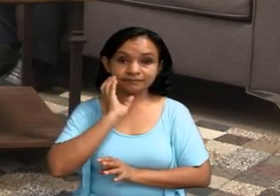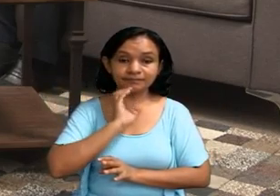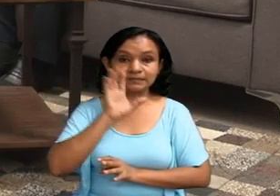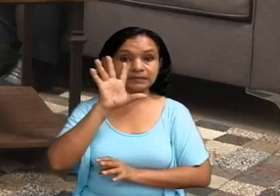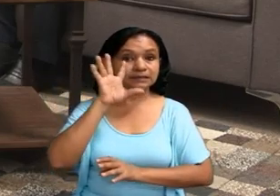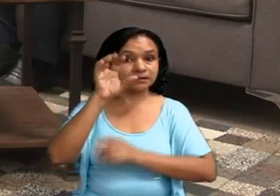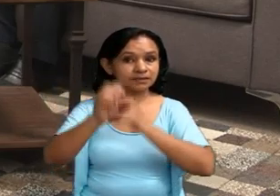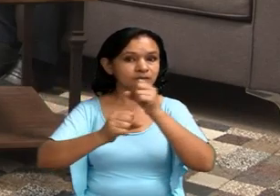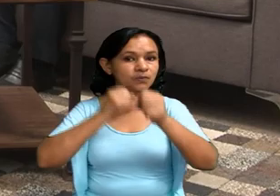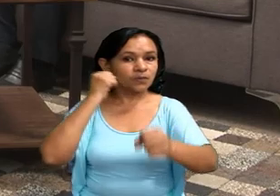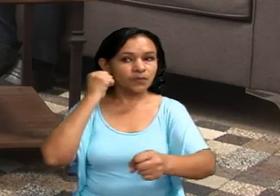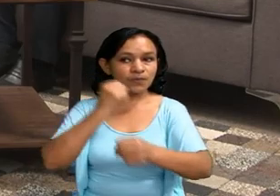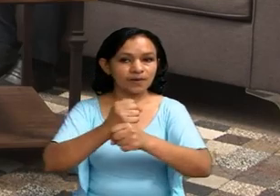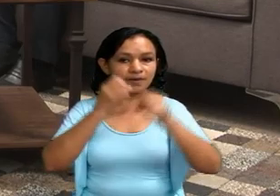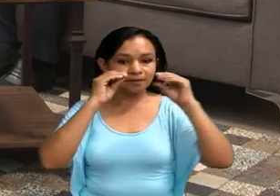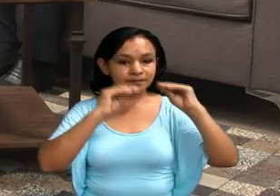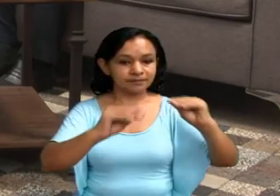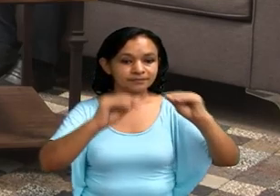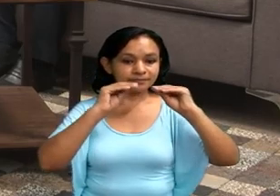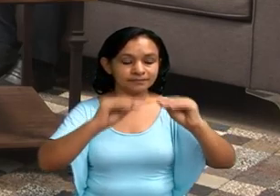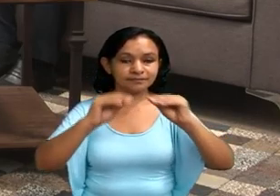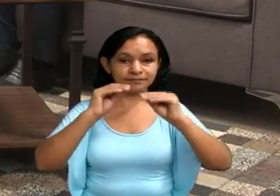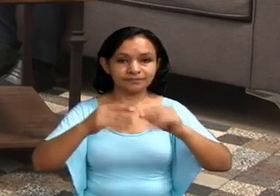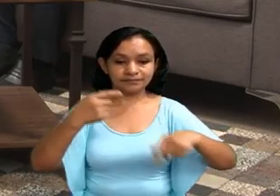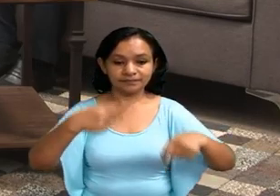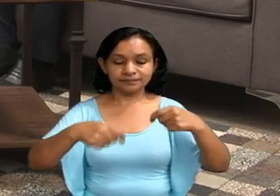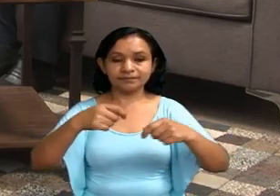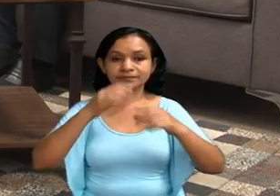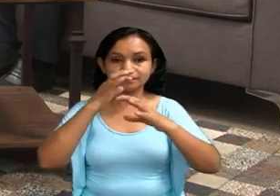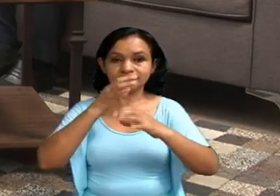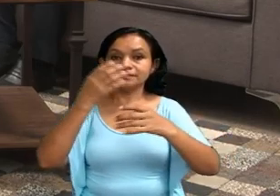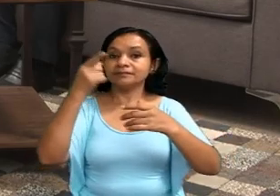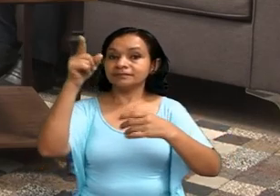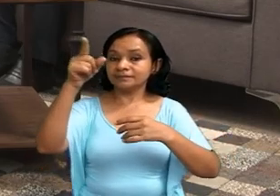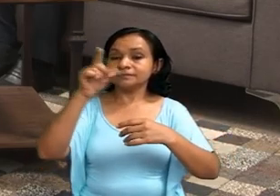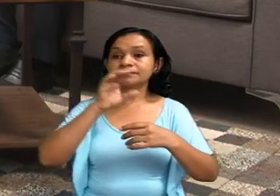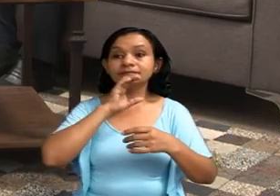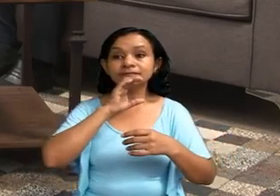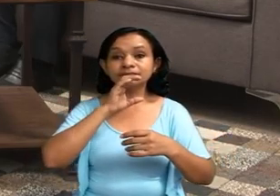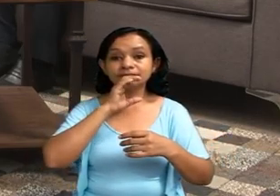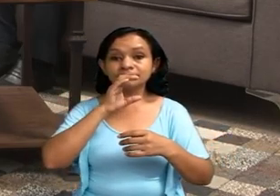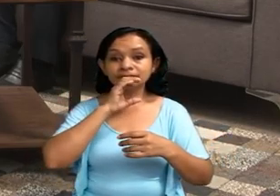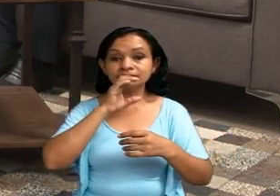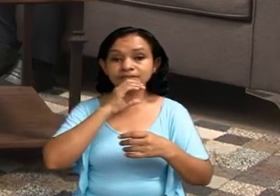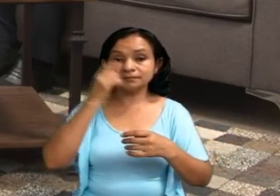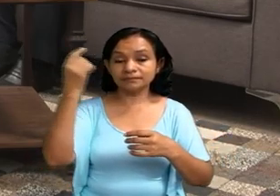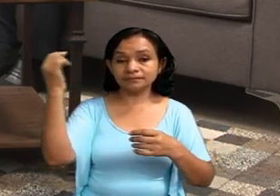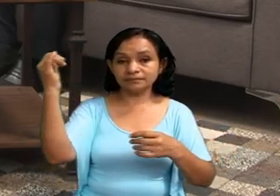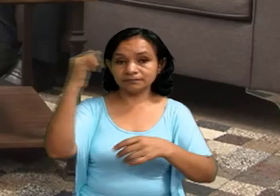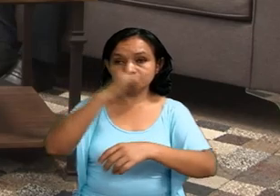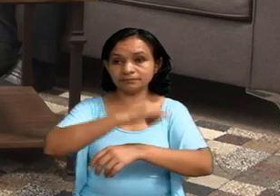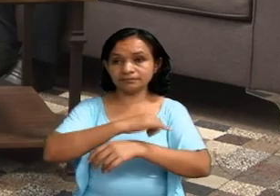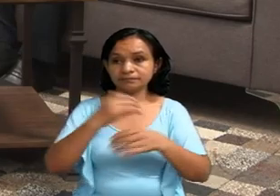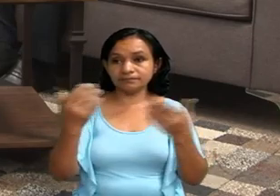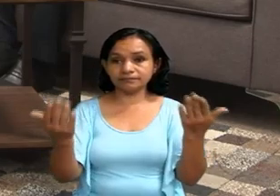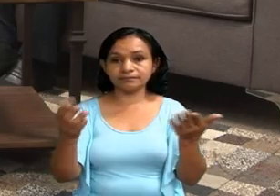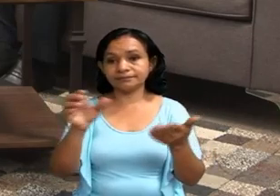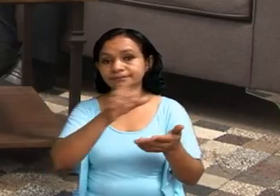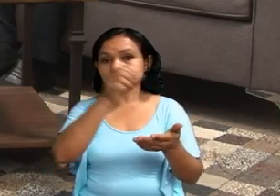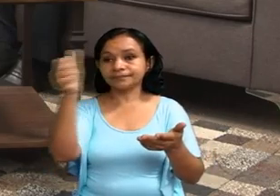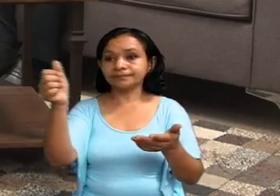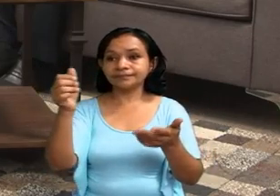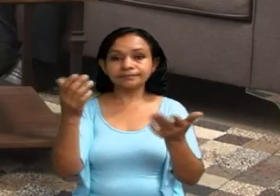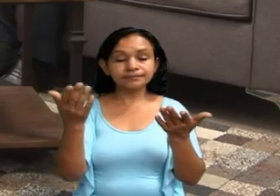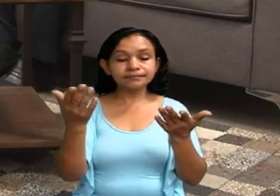50 años en la enseñanza de la percusión en Cuba. Otra cosa que nosotros estamos haciendo es en toda la